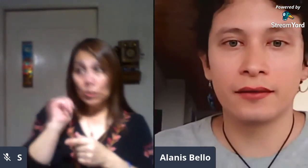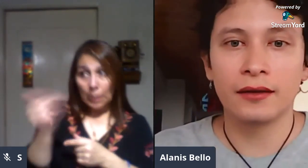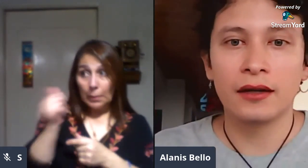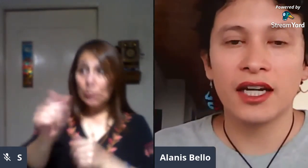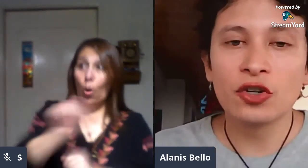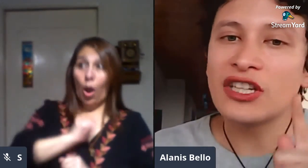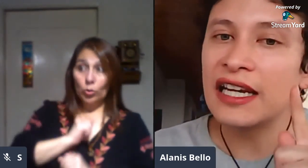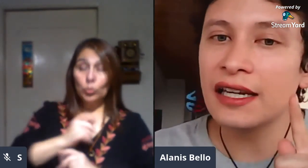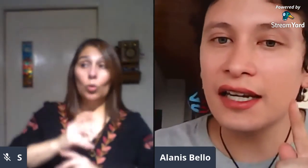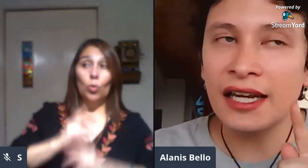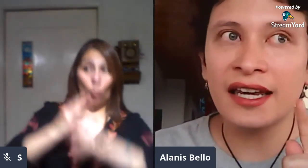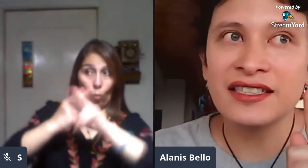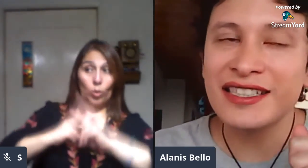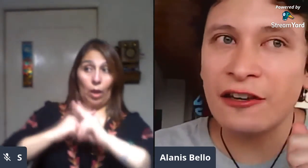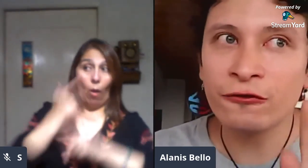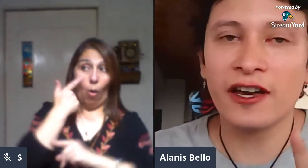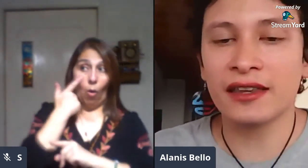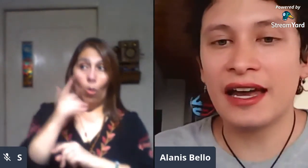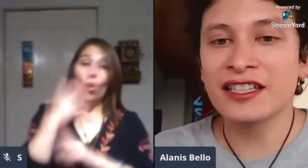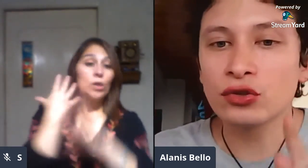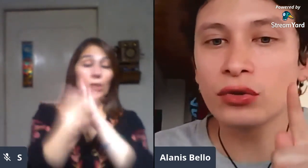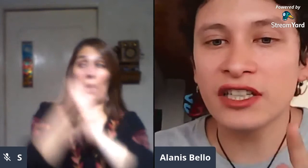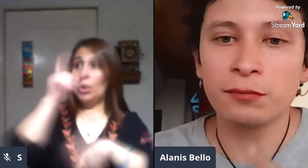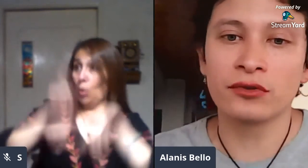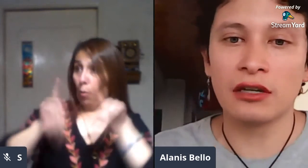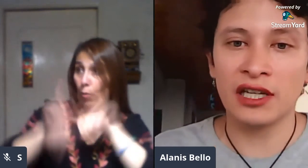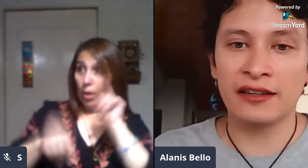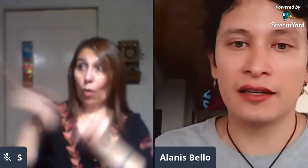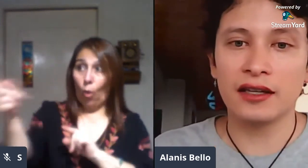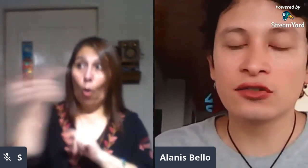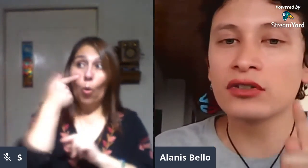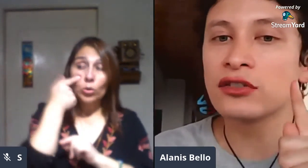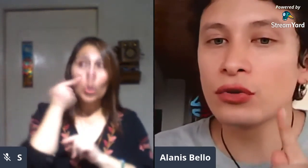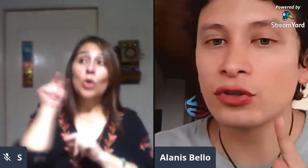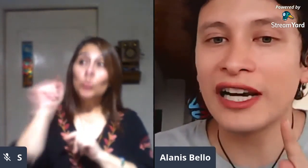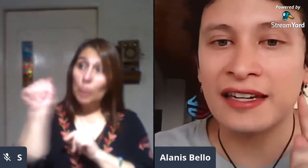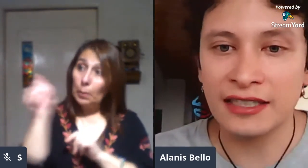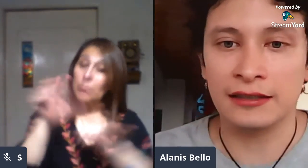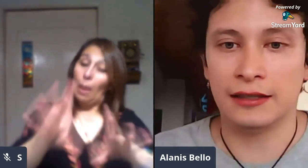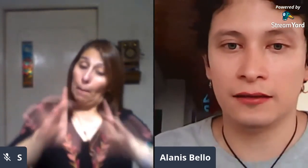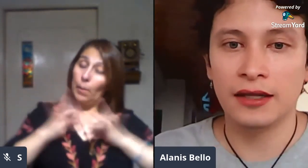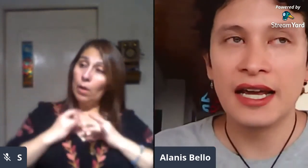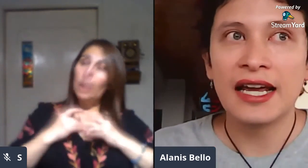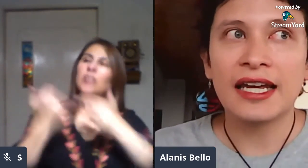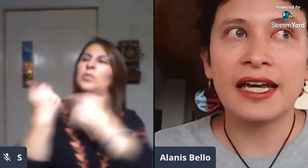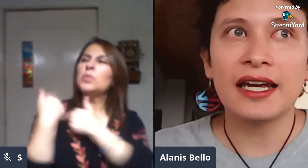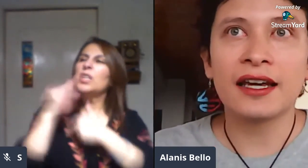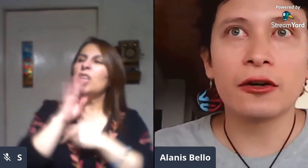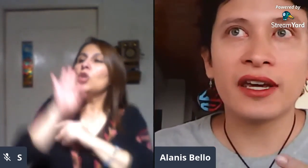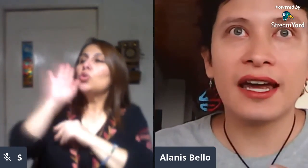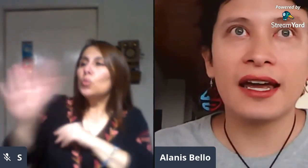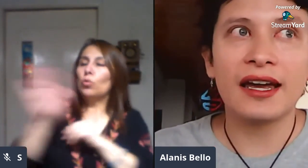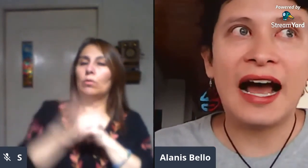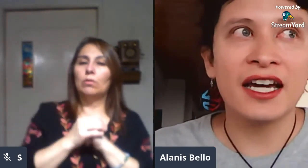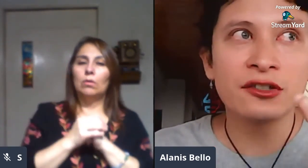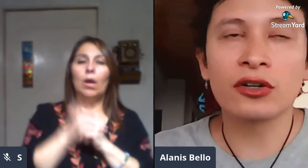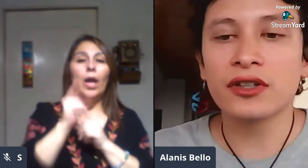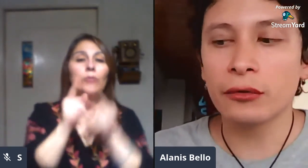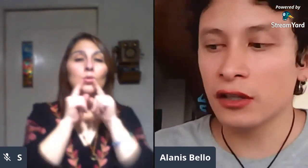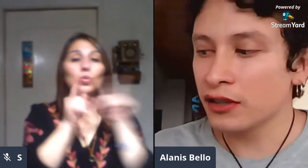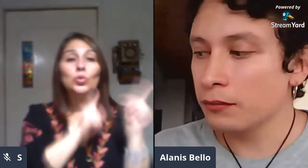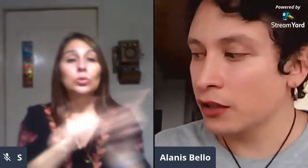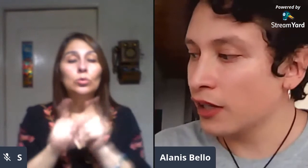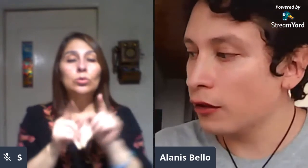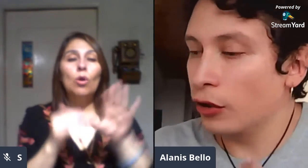autocuidar y no salir, y que si se infecta es su responsabilidad, es un discurso clasista. Y creo que a eso